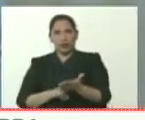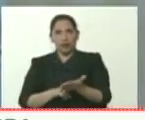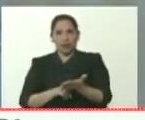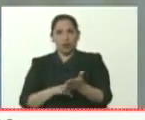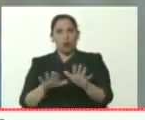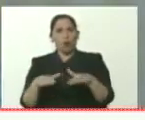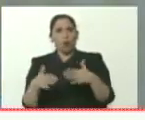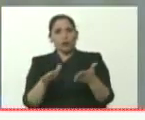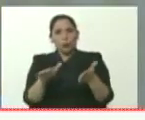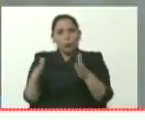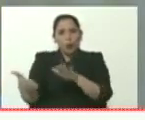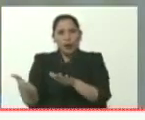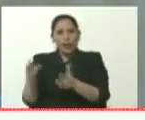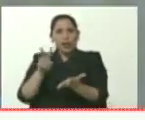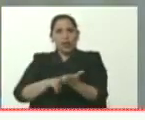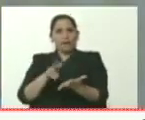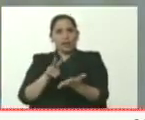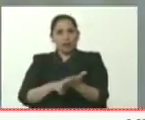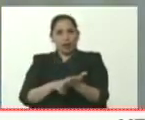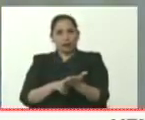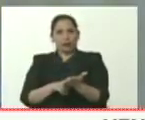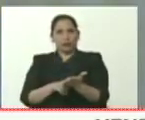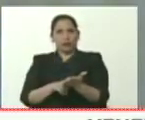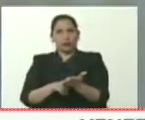el asesinato de la verdad proviene